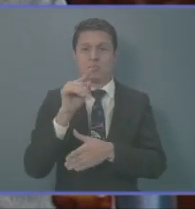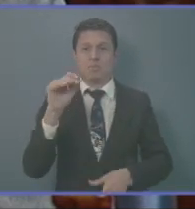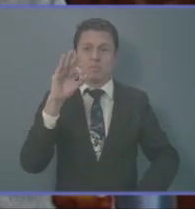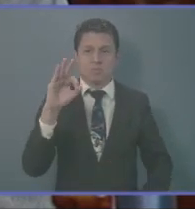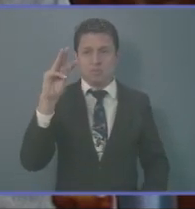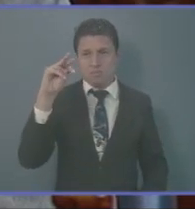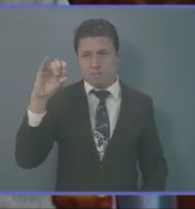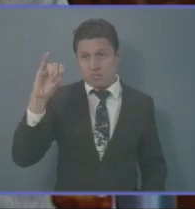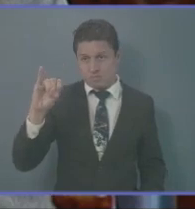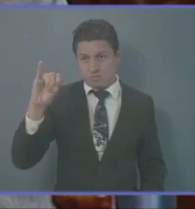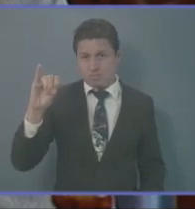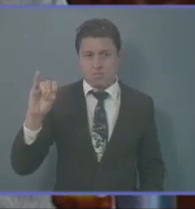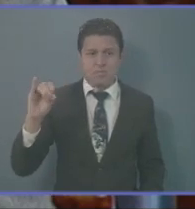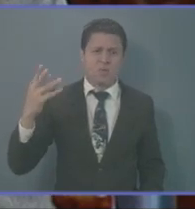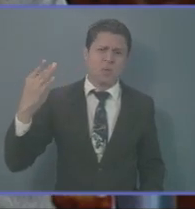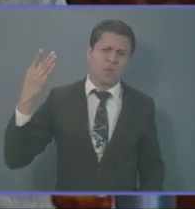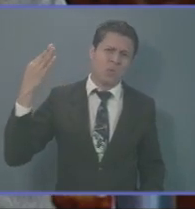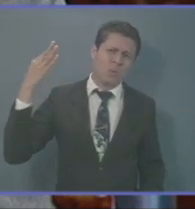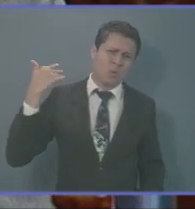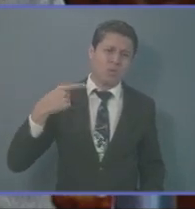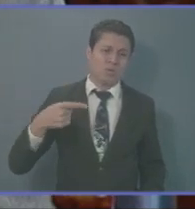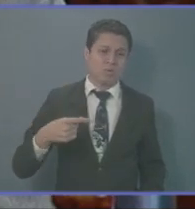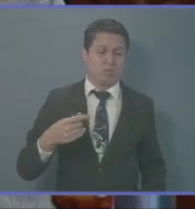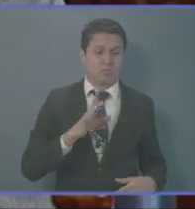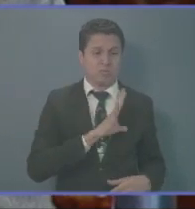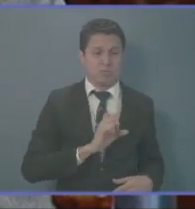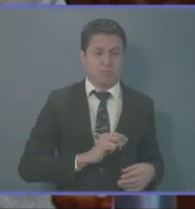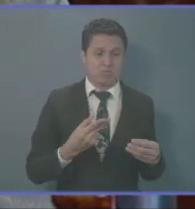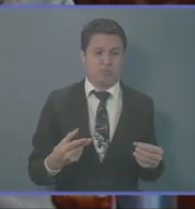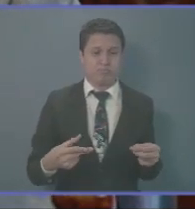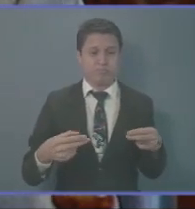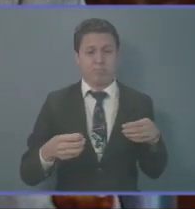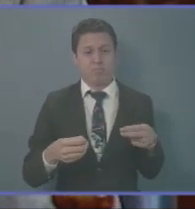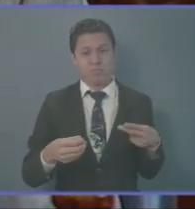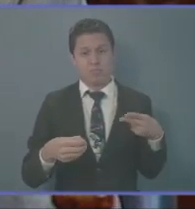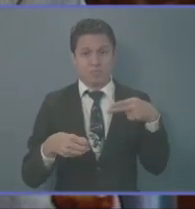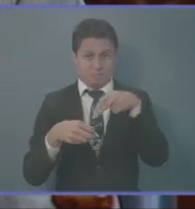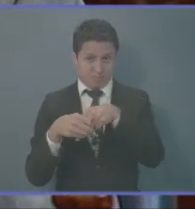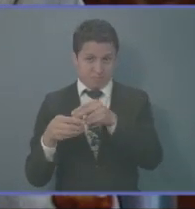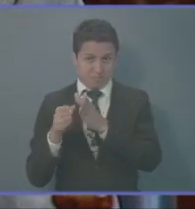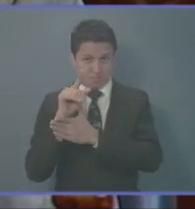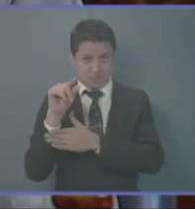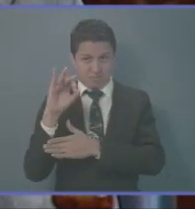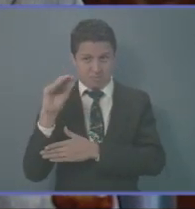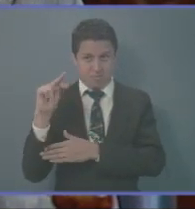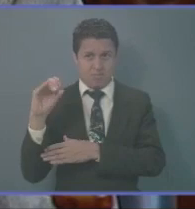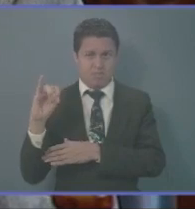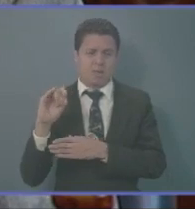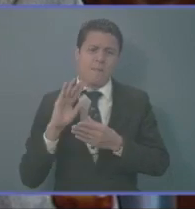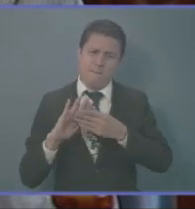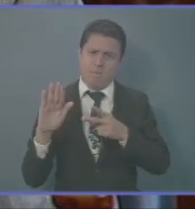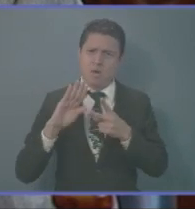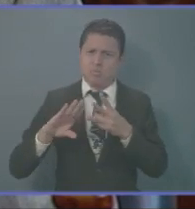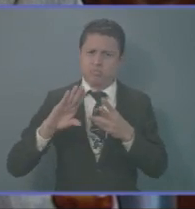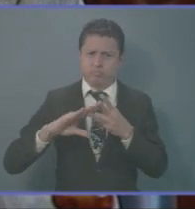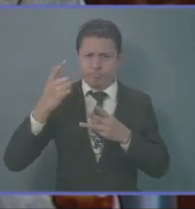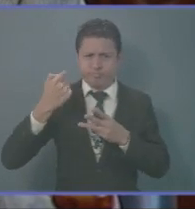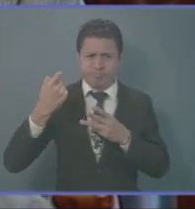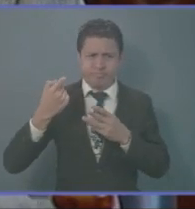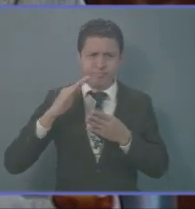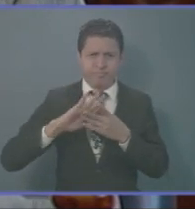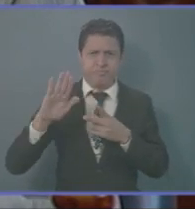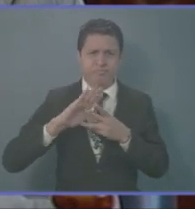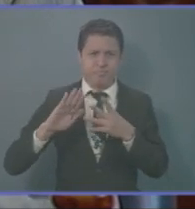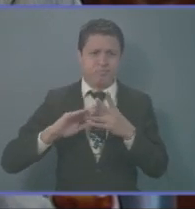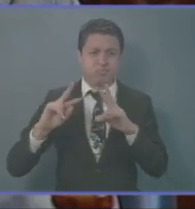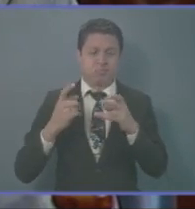FMI, desde su ingreso a dicho organismo hasta la fecha, ha aportado cuotas expresadas en